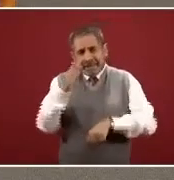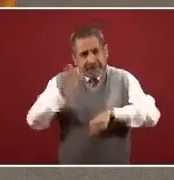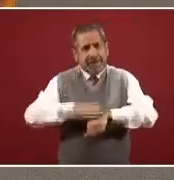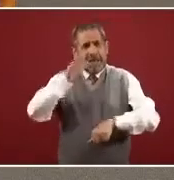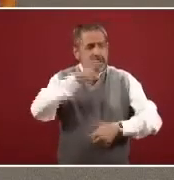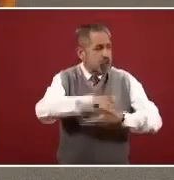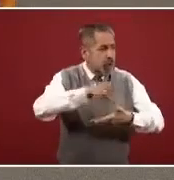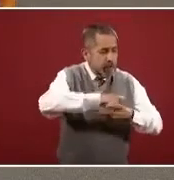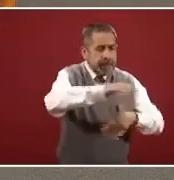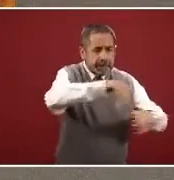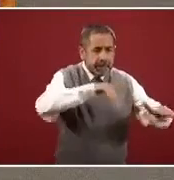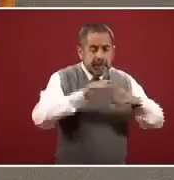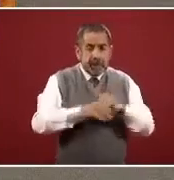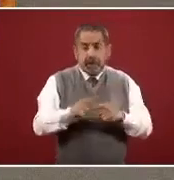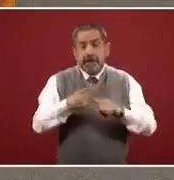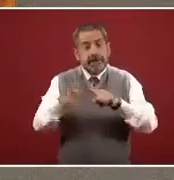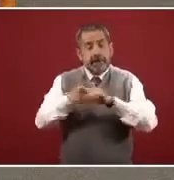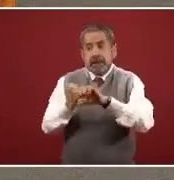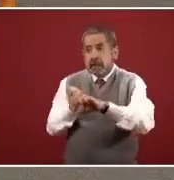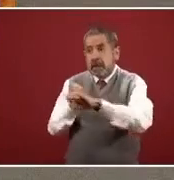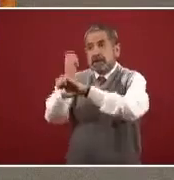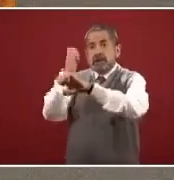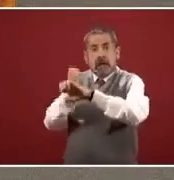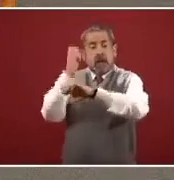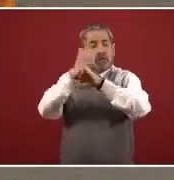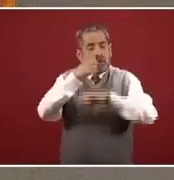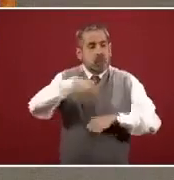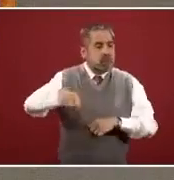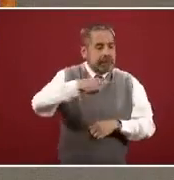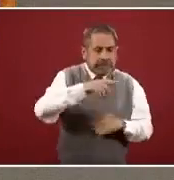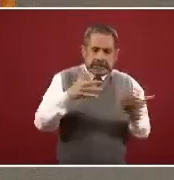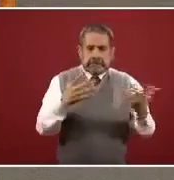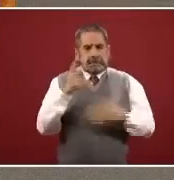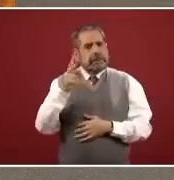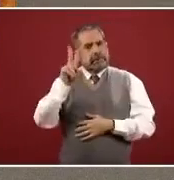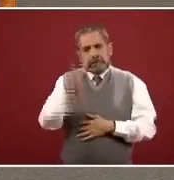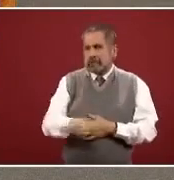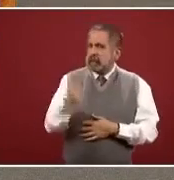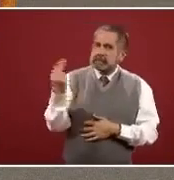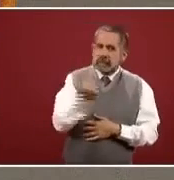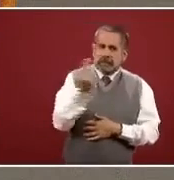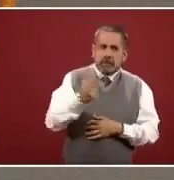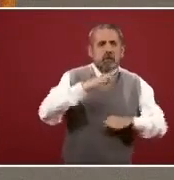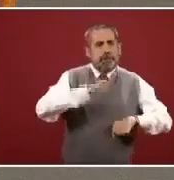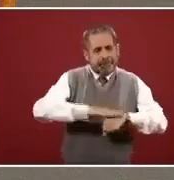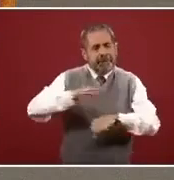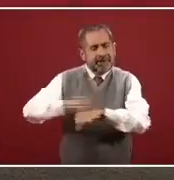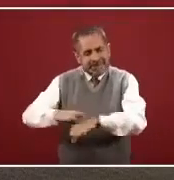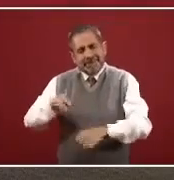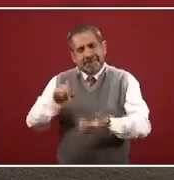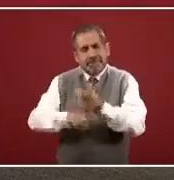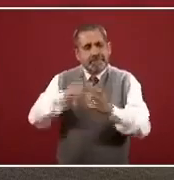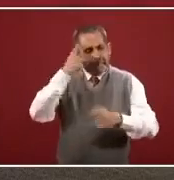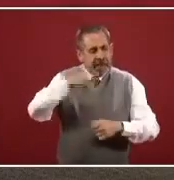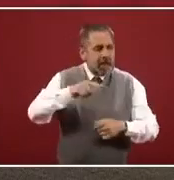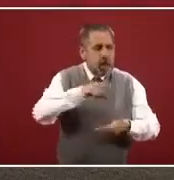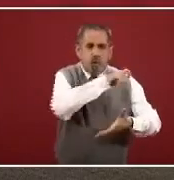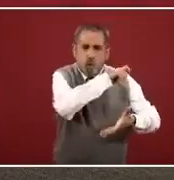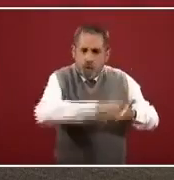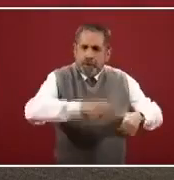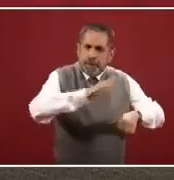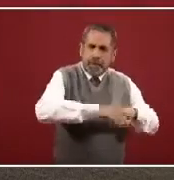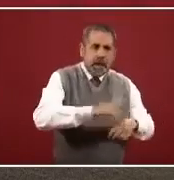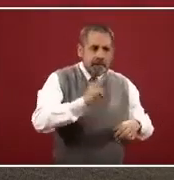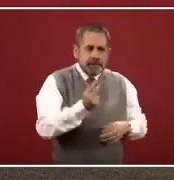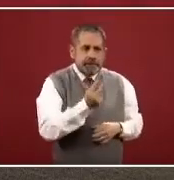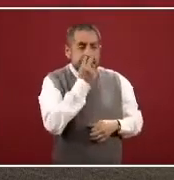servicios estatales ya nos habían ido identificando la necesidad que tenían de ventiladores y también ya teníamos programado el fortalecimiento dentro